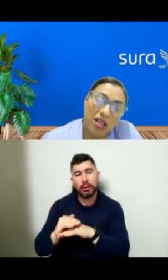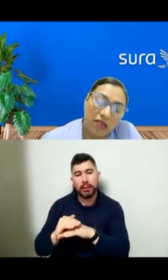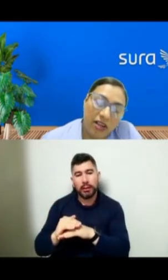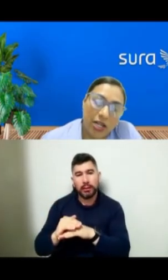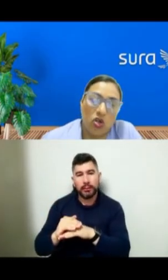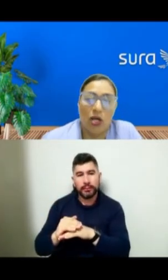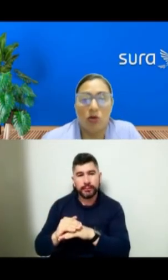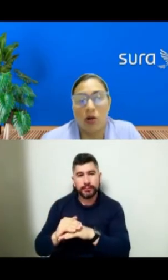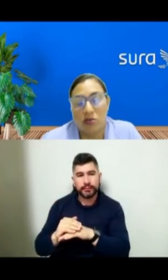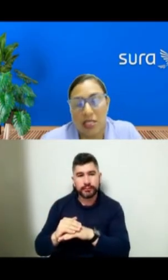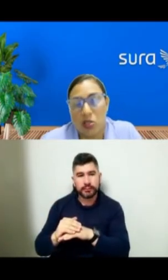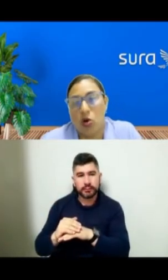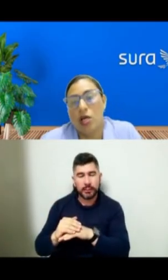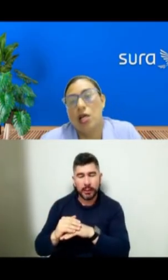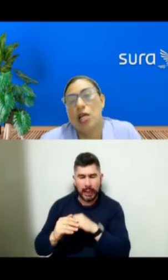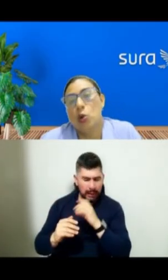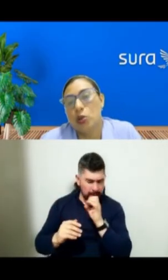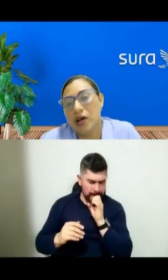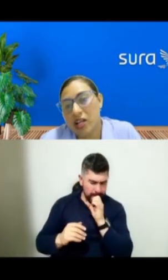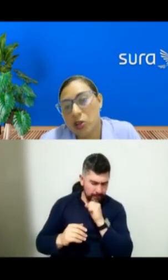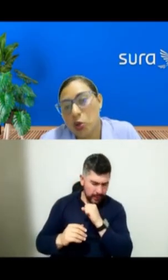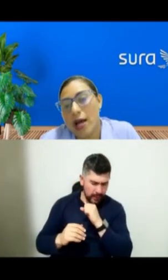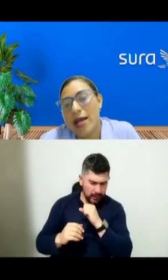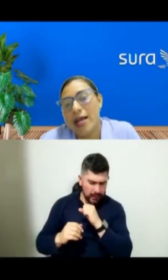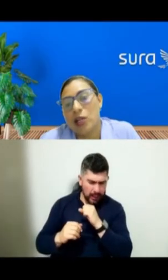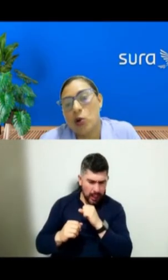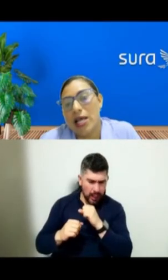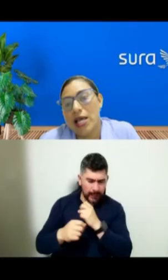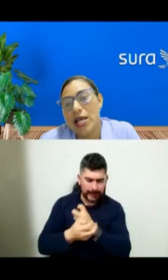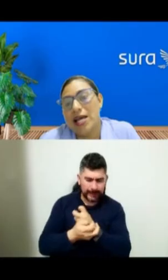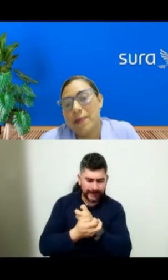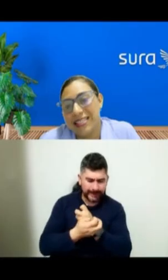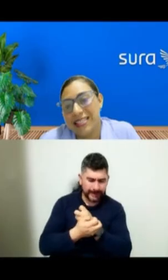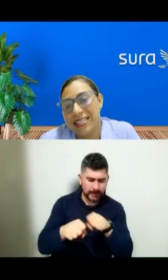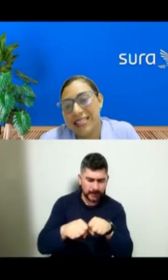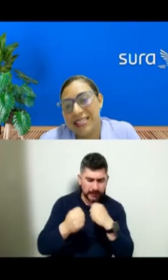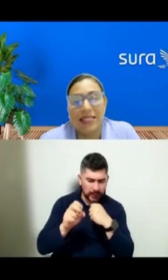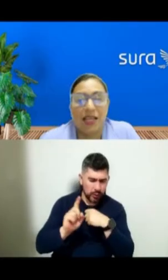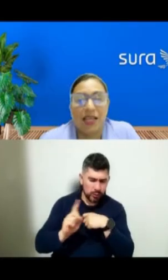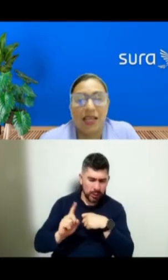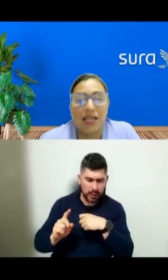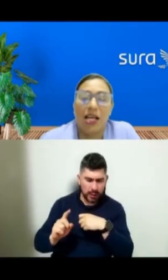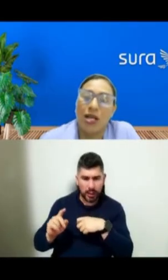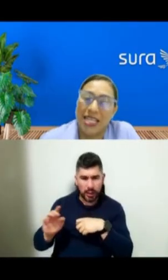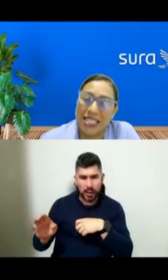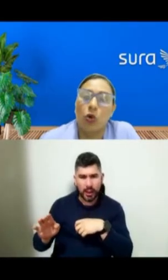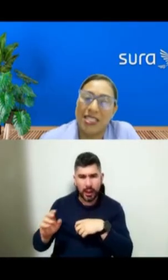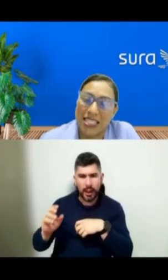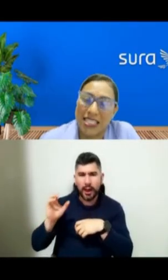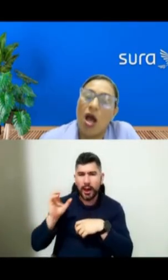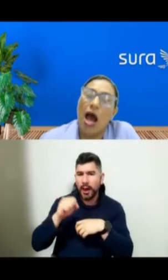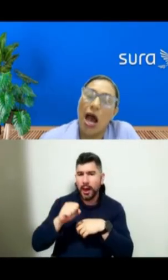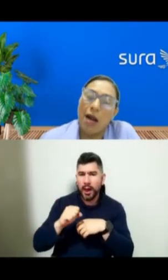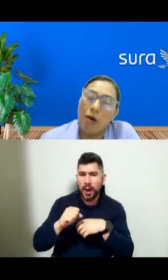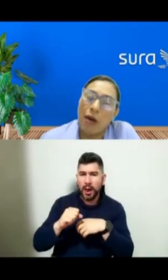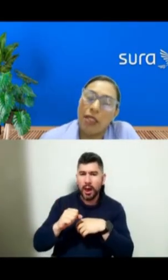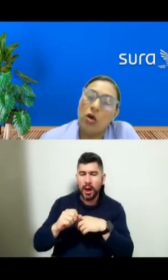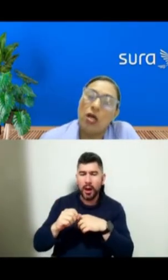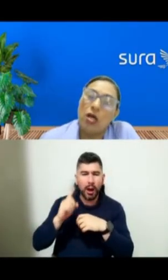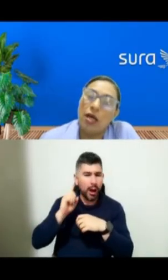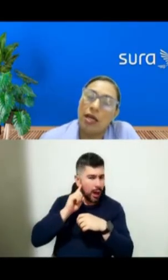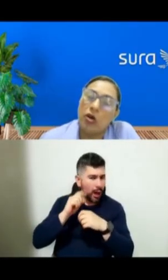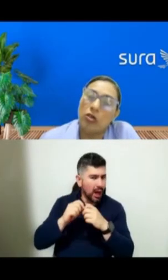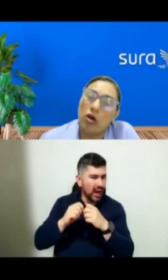luxación, ¿cómo voy a identificar yo que hay una luxación y no una fractura? Es que no hay crepitación, es decir, que no hay chasquido